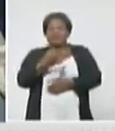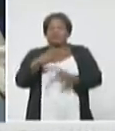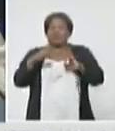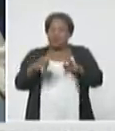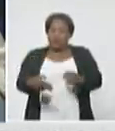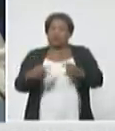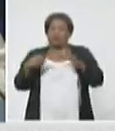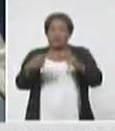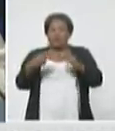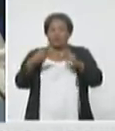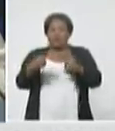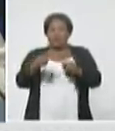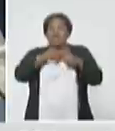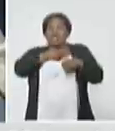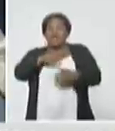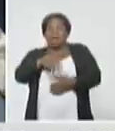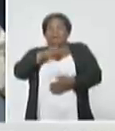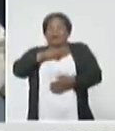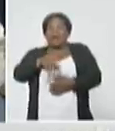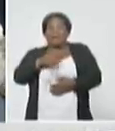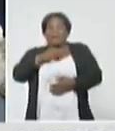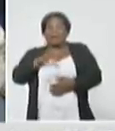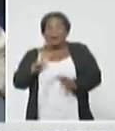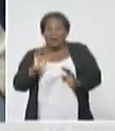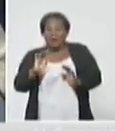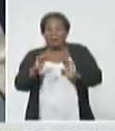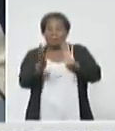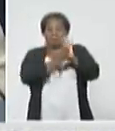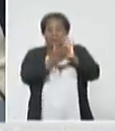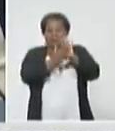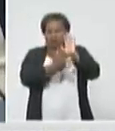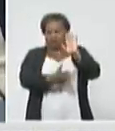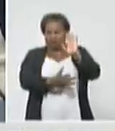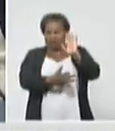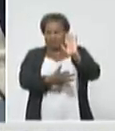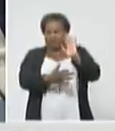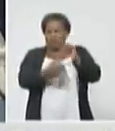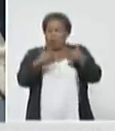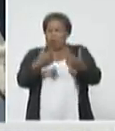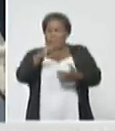Hay ejemplos, fíjense, hay ejemplos de cómo los niños